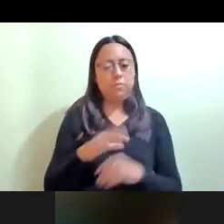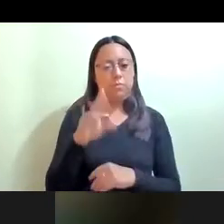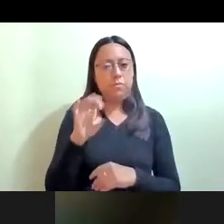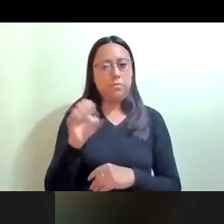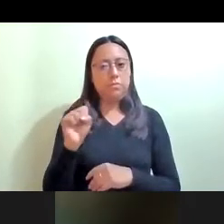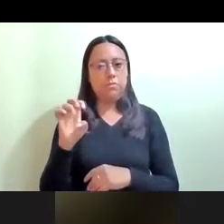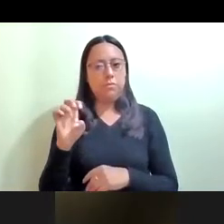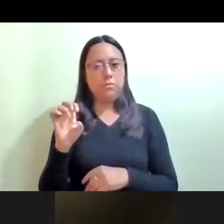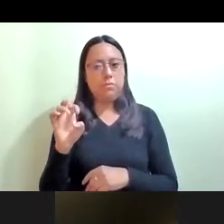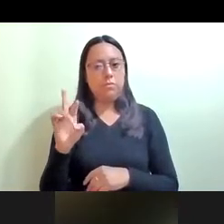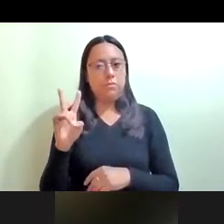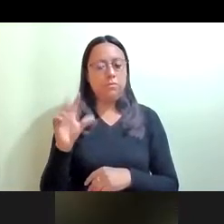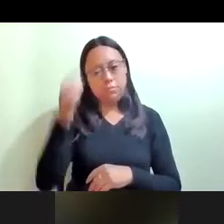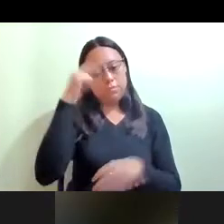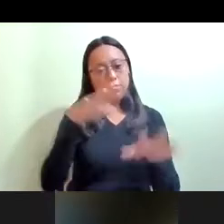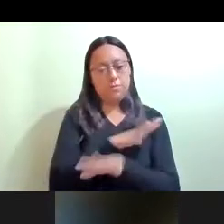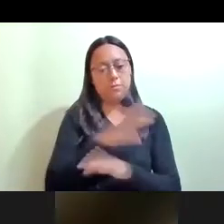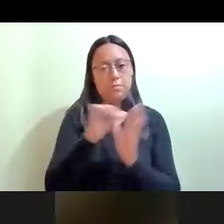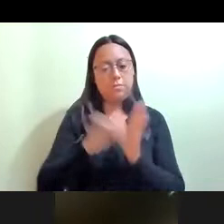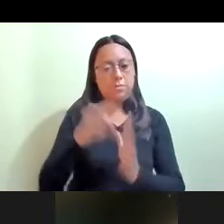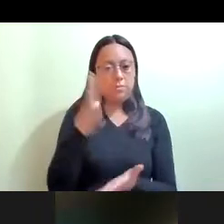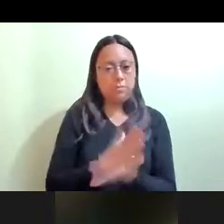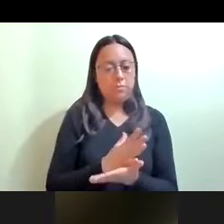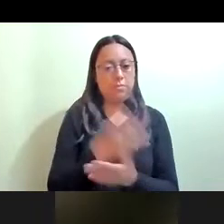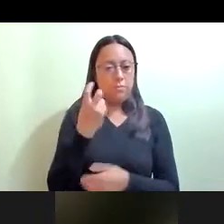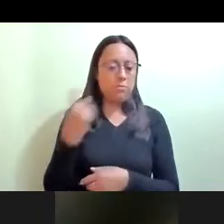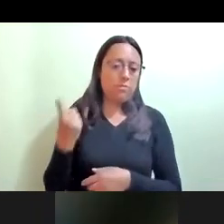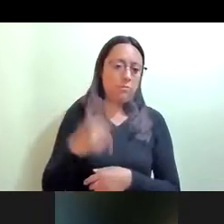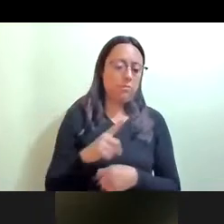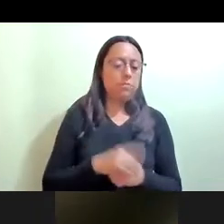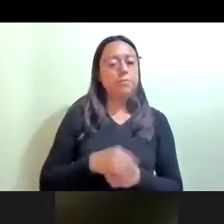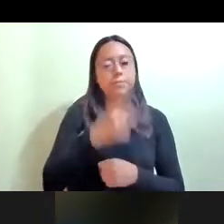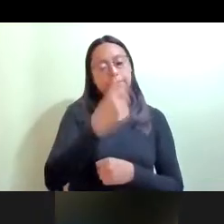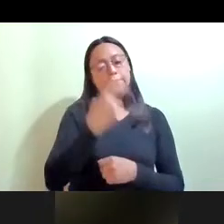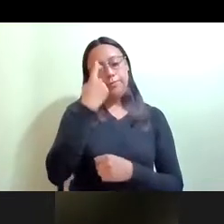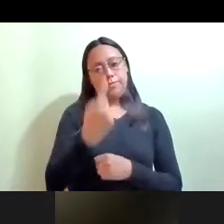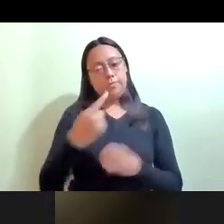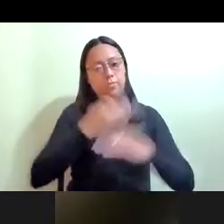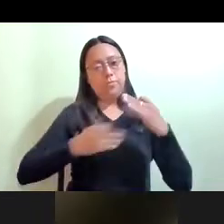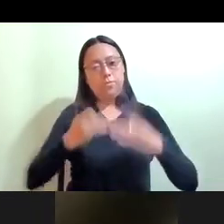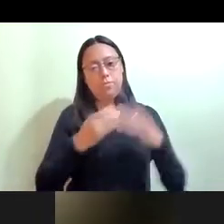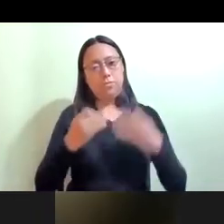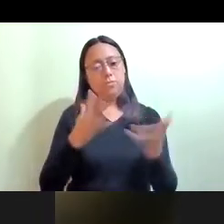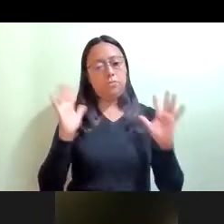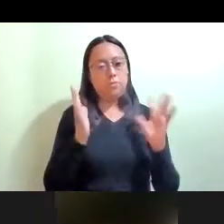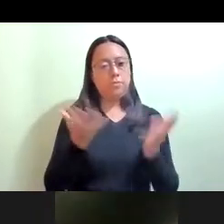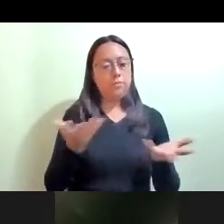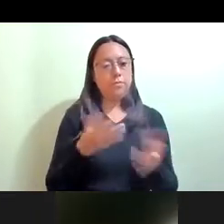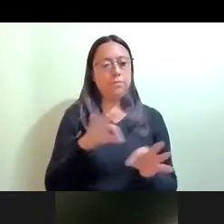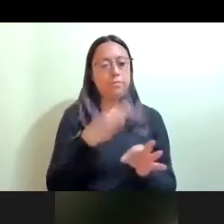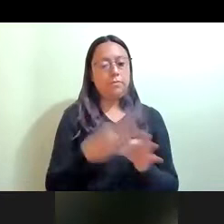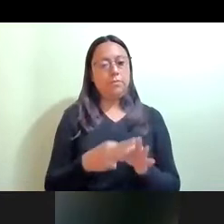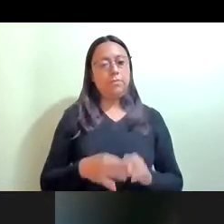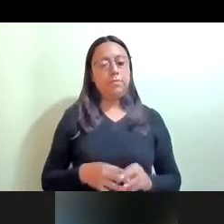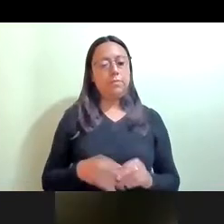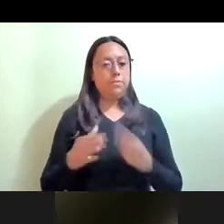artículo único del decreto y que dijera, uno, todo aquello que haya llevado a cabo, se haya llevado a